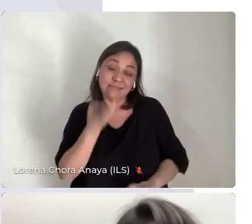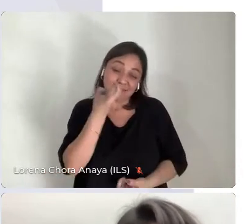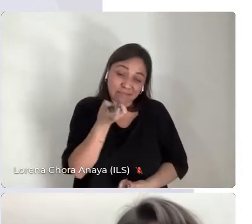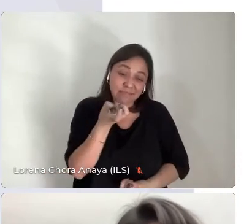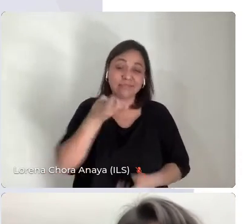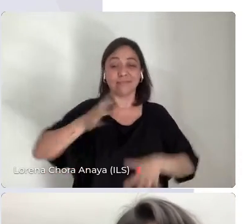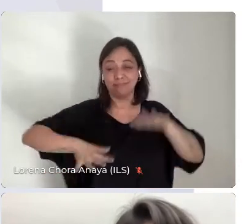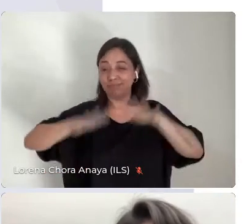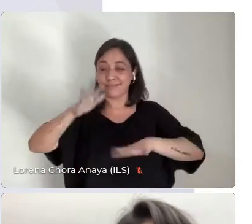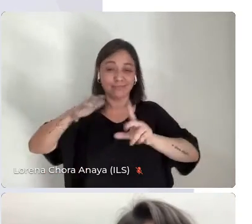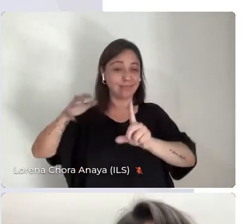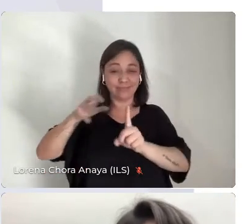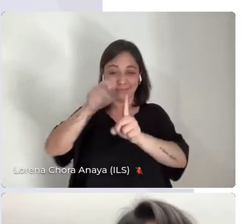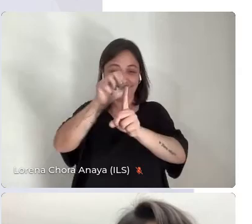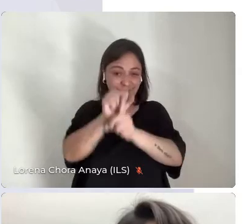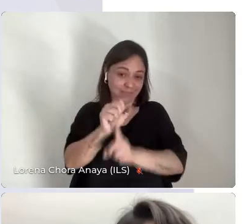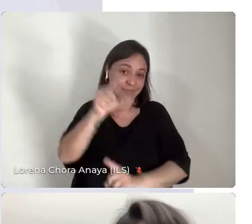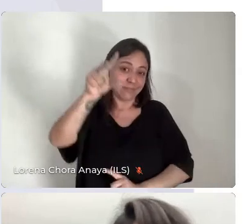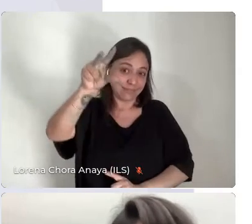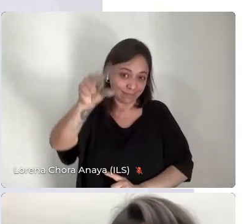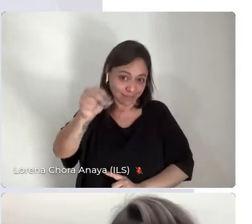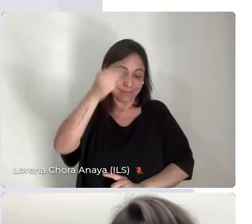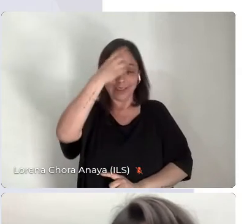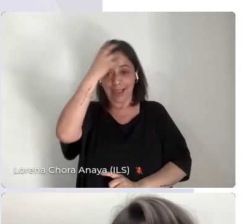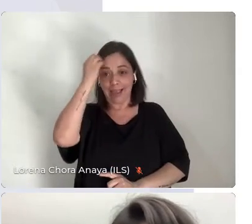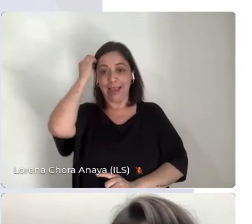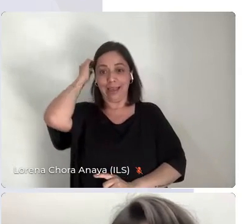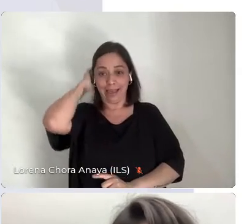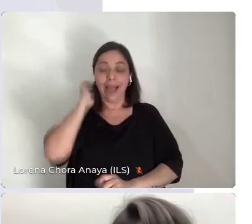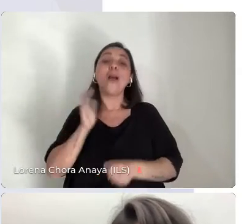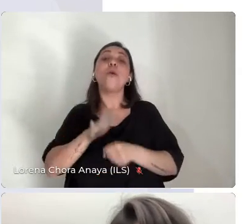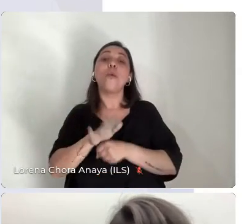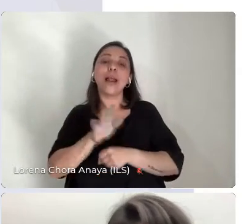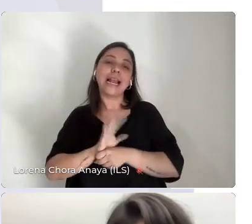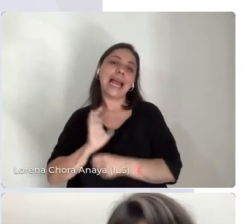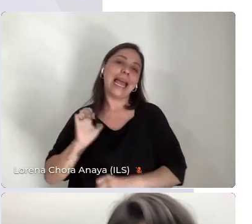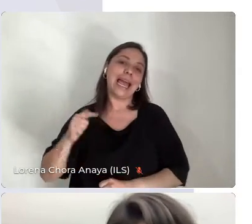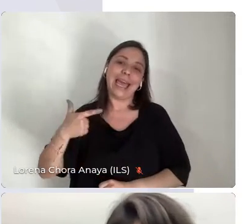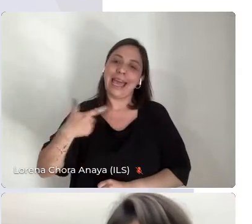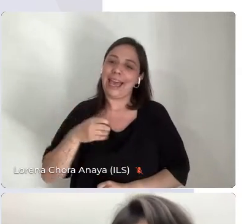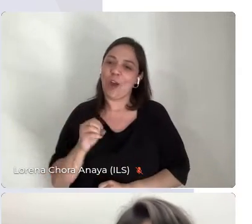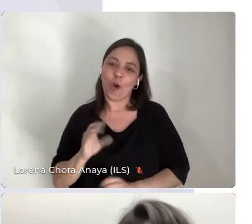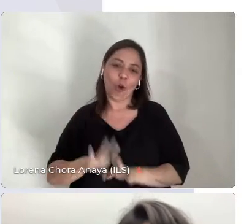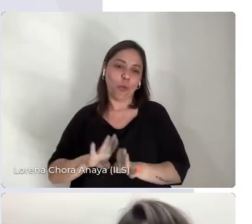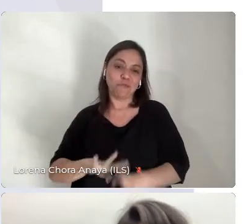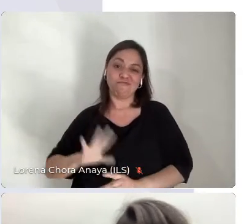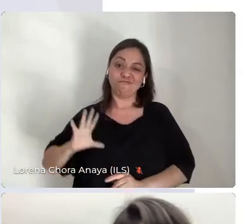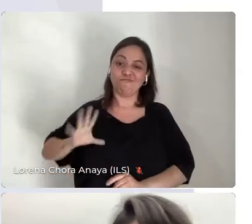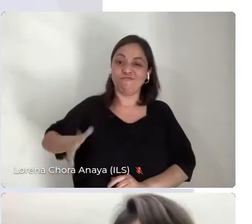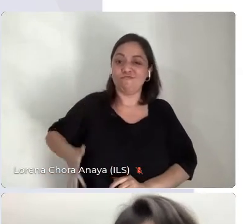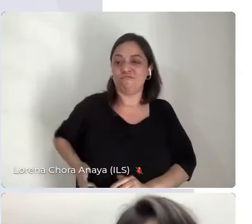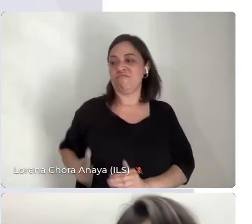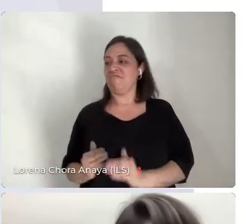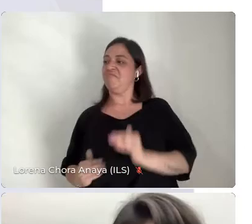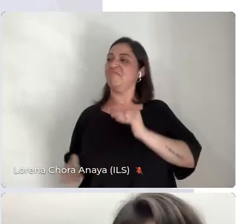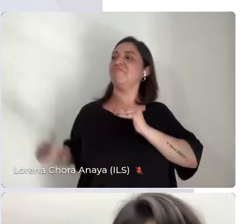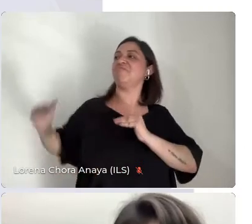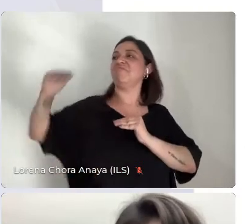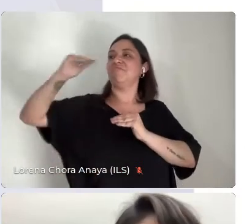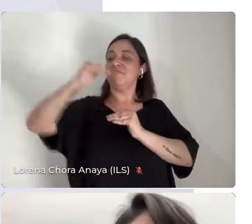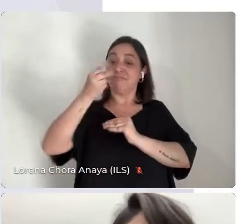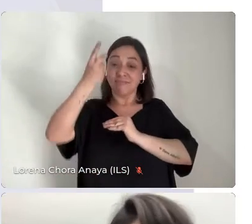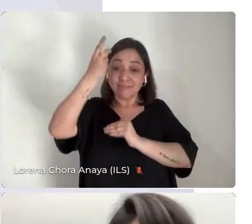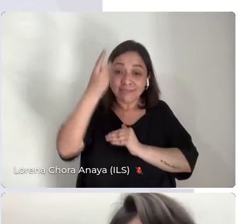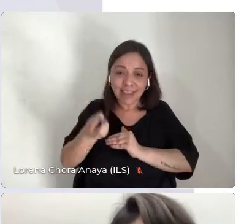forma como esperábamos, identificamos que el ego ha sido un factor detractor. Es uno de los que ha hecho que no lo